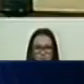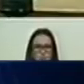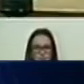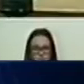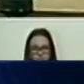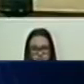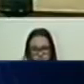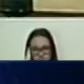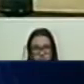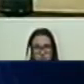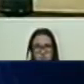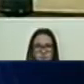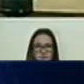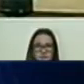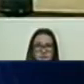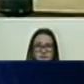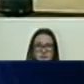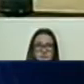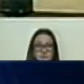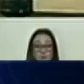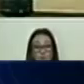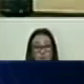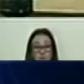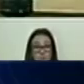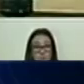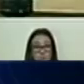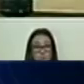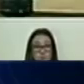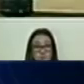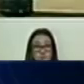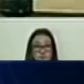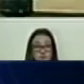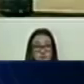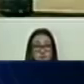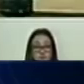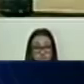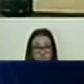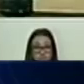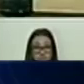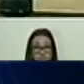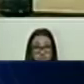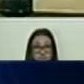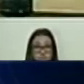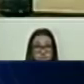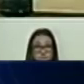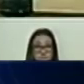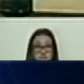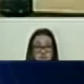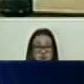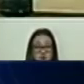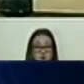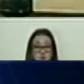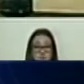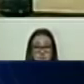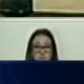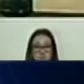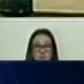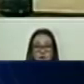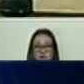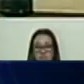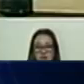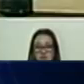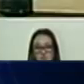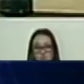saben. El 40% tiene el empleo informal, pero tienen derecho a la educación